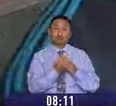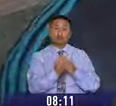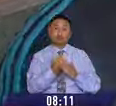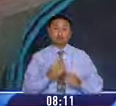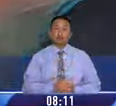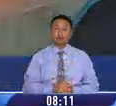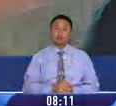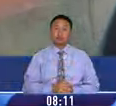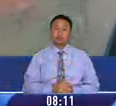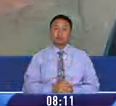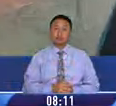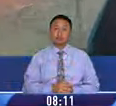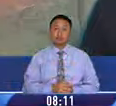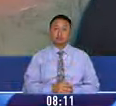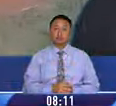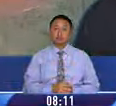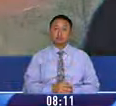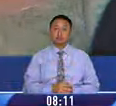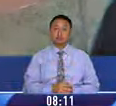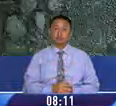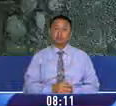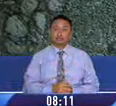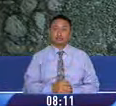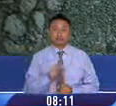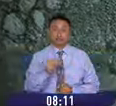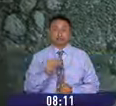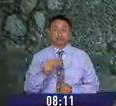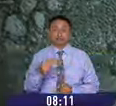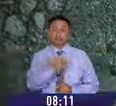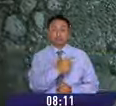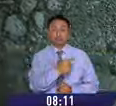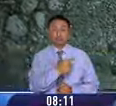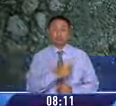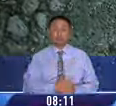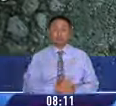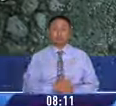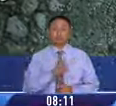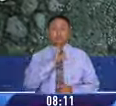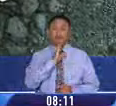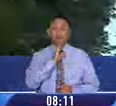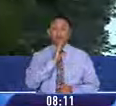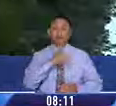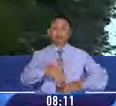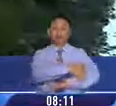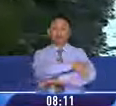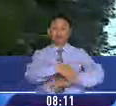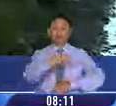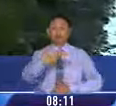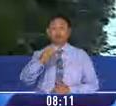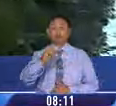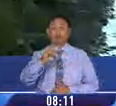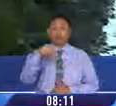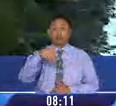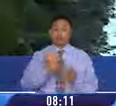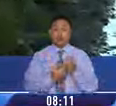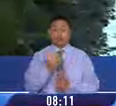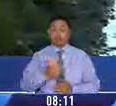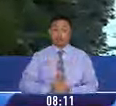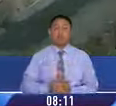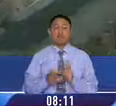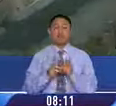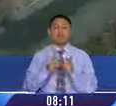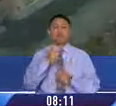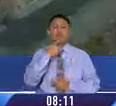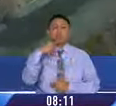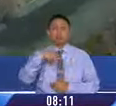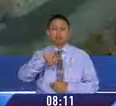3-4 cuadras hacia abajo, entonces no es algo pequeño. El problema en la tubería de agua potable de la calle Haití no es nuevo. Los vecinos recuerdan